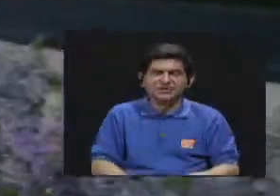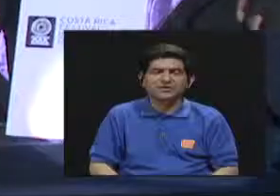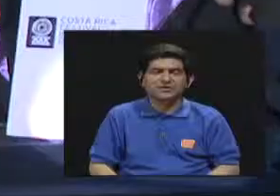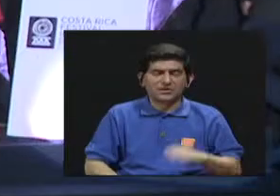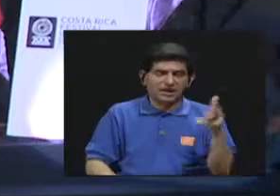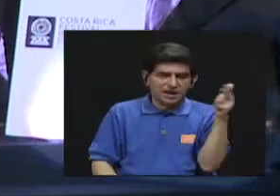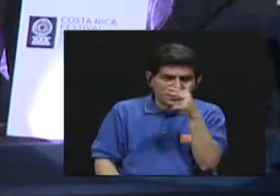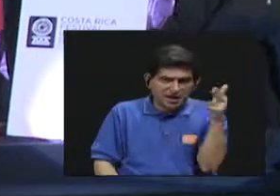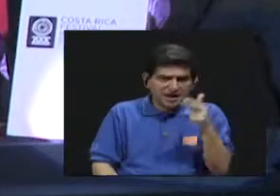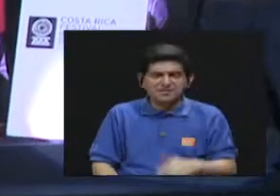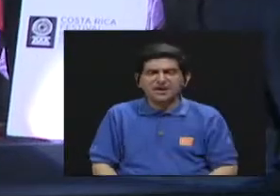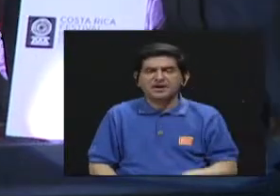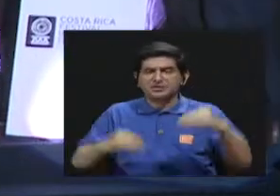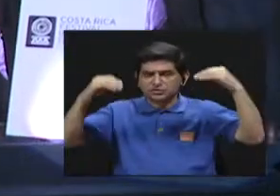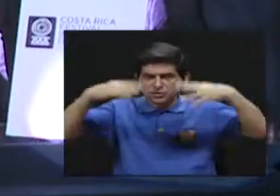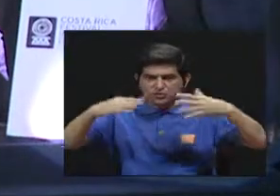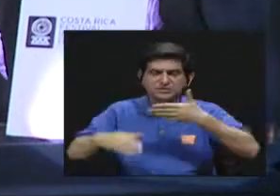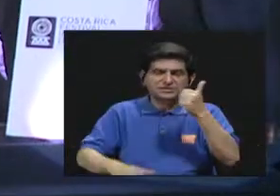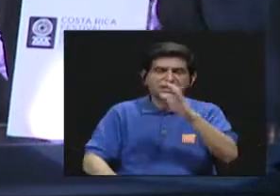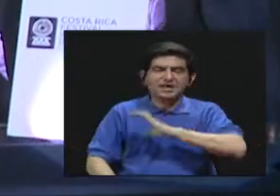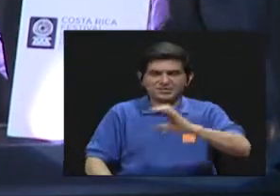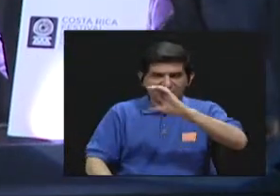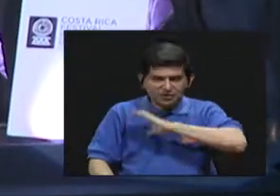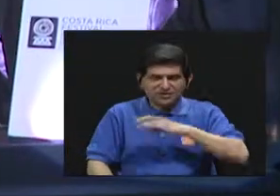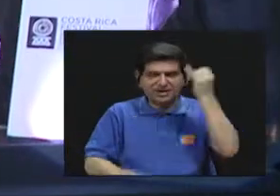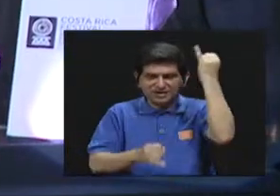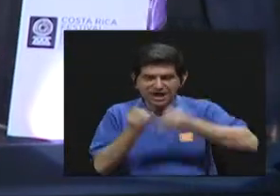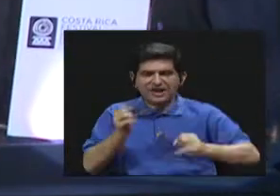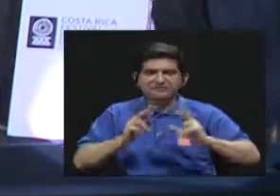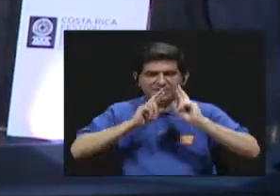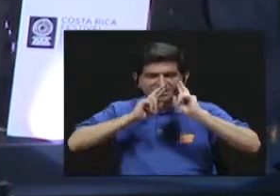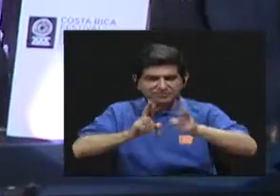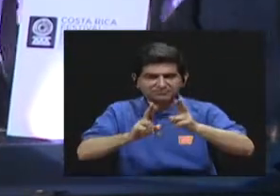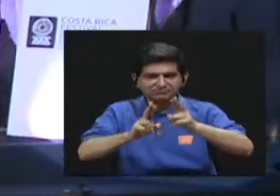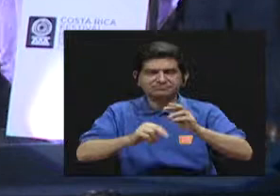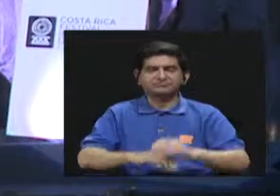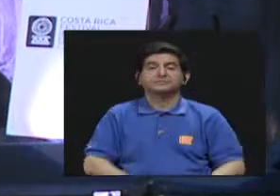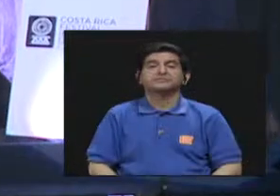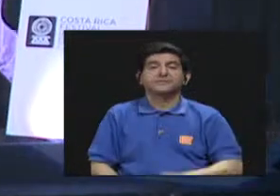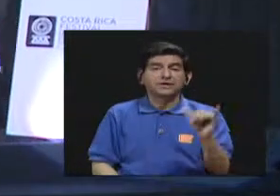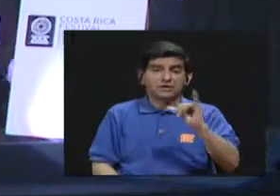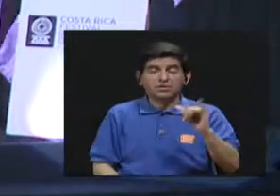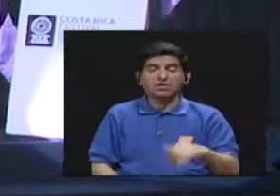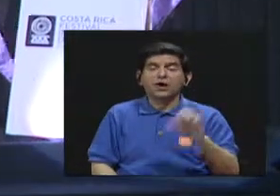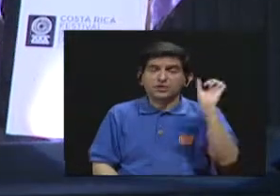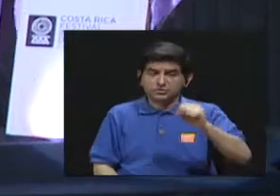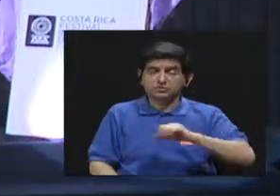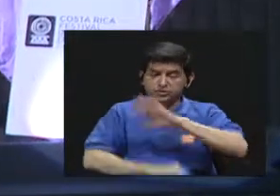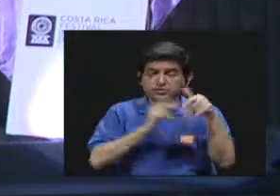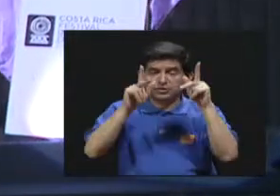y finalmente implica mejor calidad del resultado. Claro, cualquiera. Bueno, no, de verdad